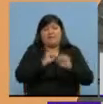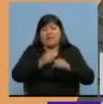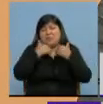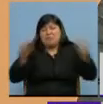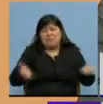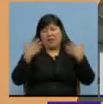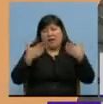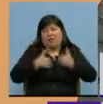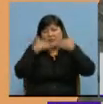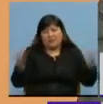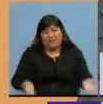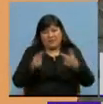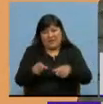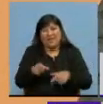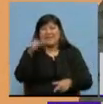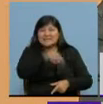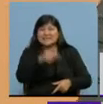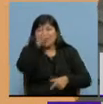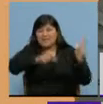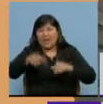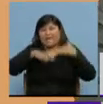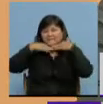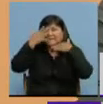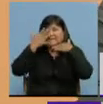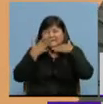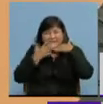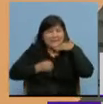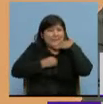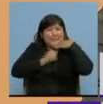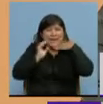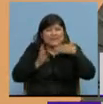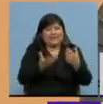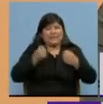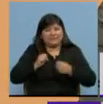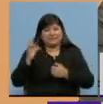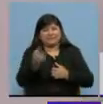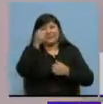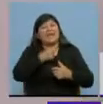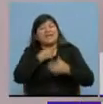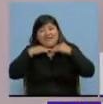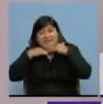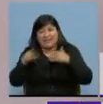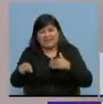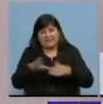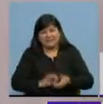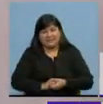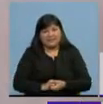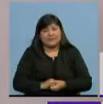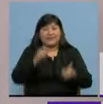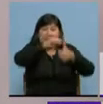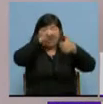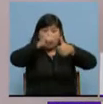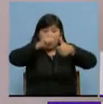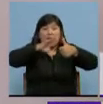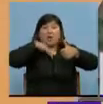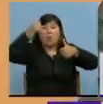que la pasión hace de que uno haga ese tipo de cosas. Juan Martín Bruno, Valentín Aguirre van a